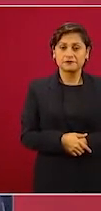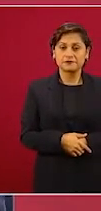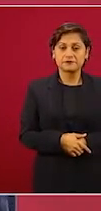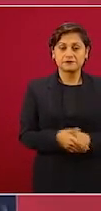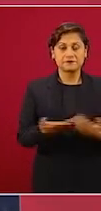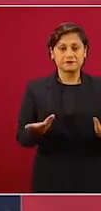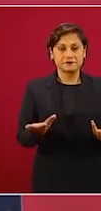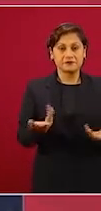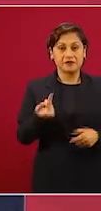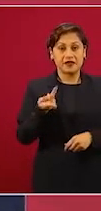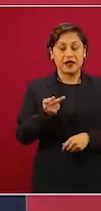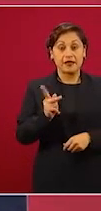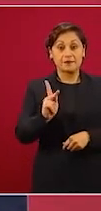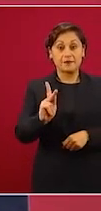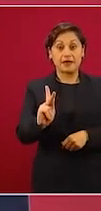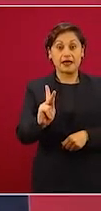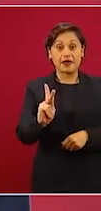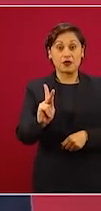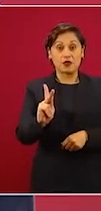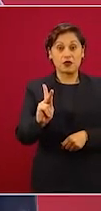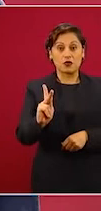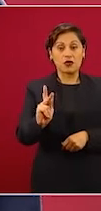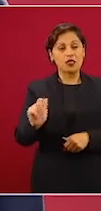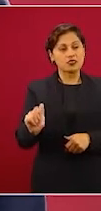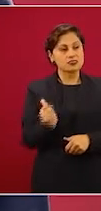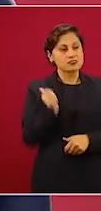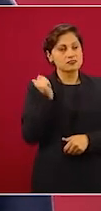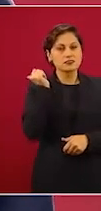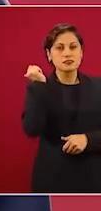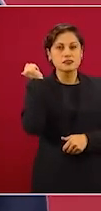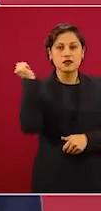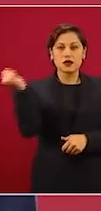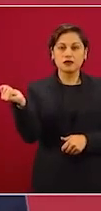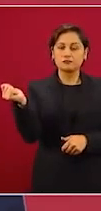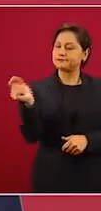pero no a los abusos no